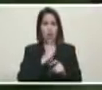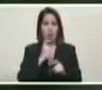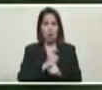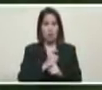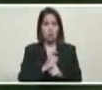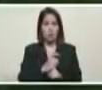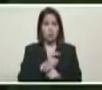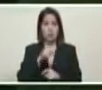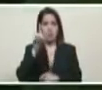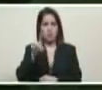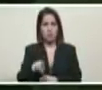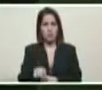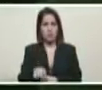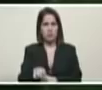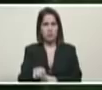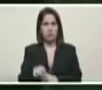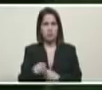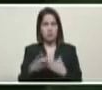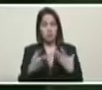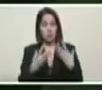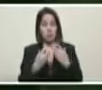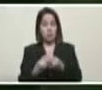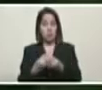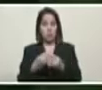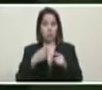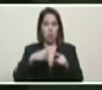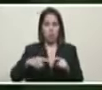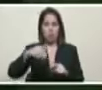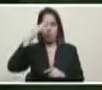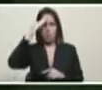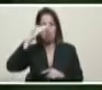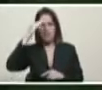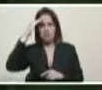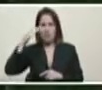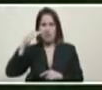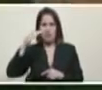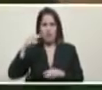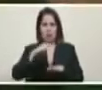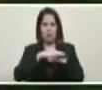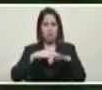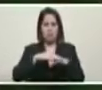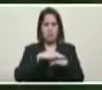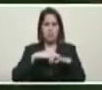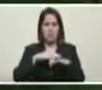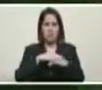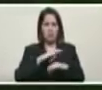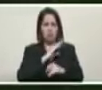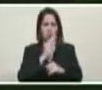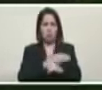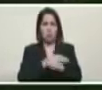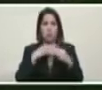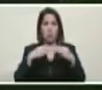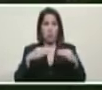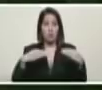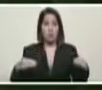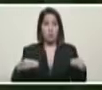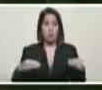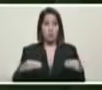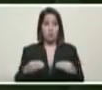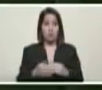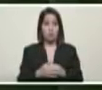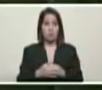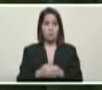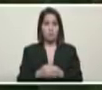se encontraban demás integrantes y representantes de los poderes públicos de la nación y el alto mando